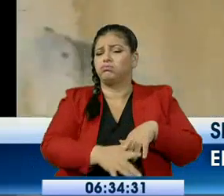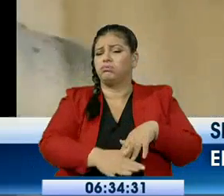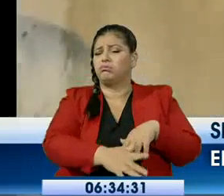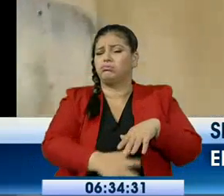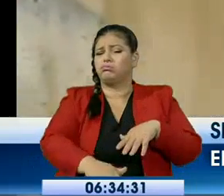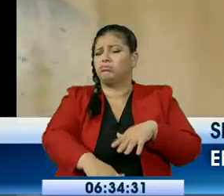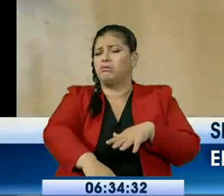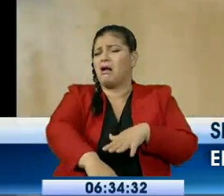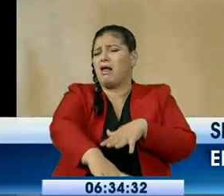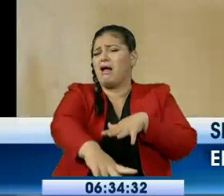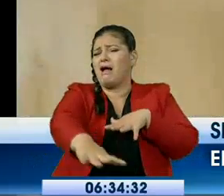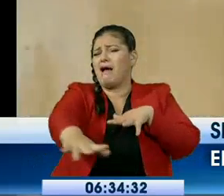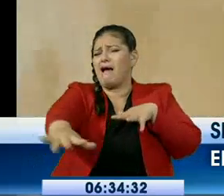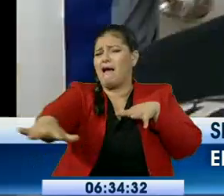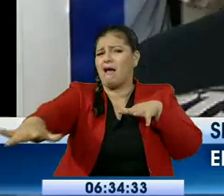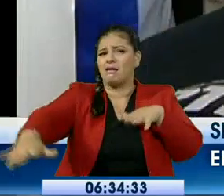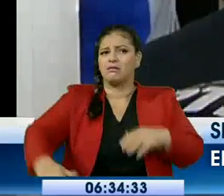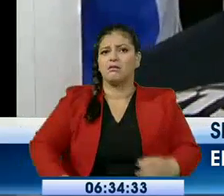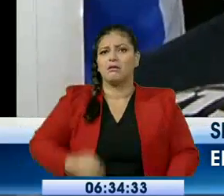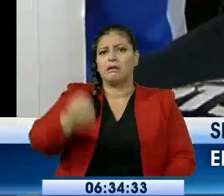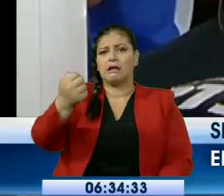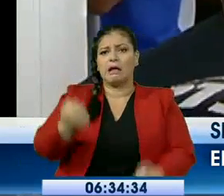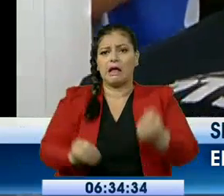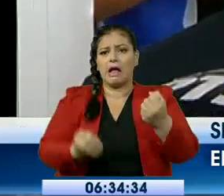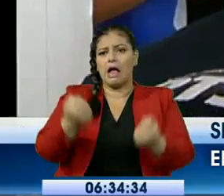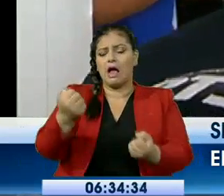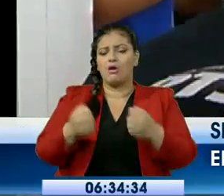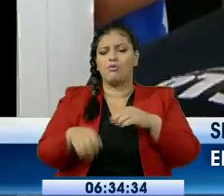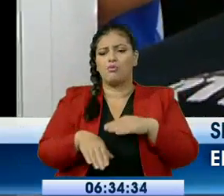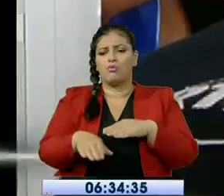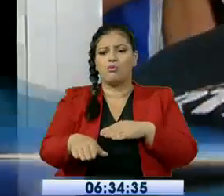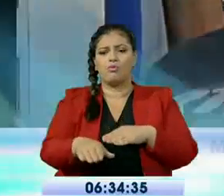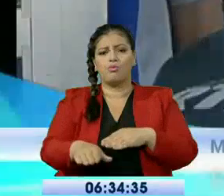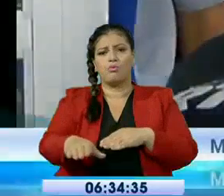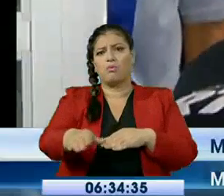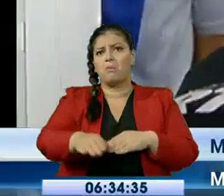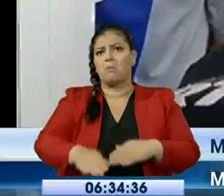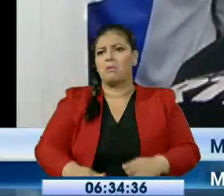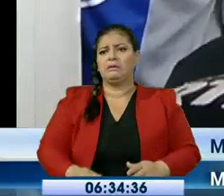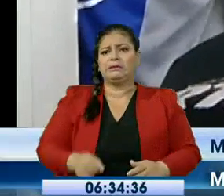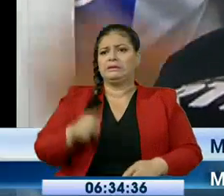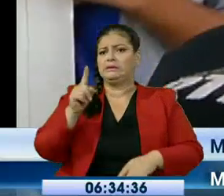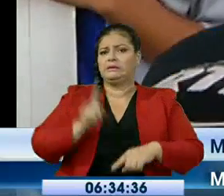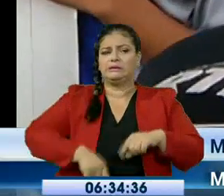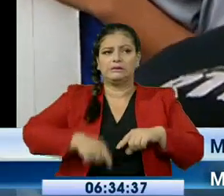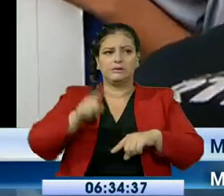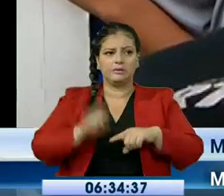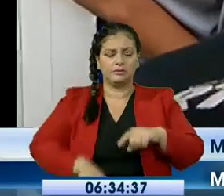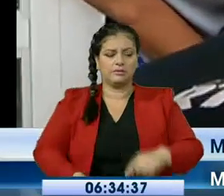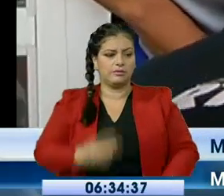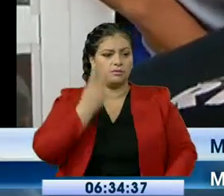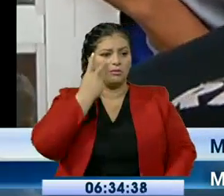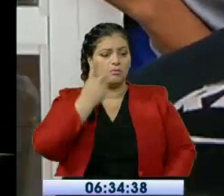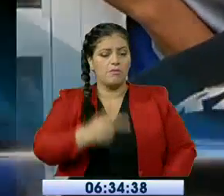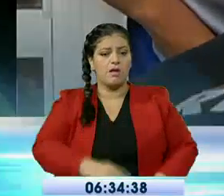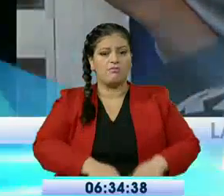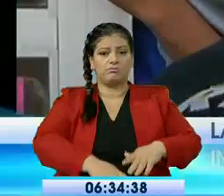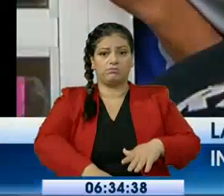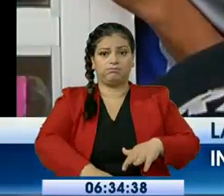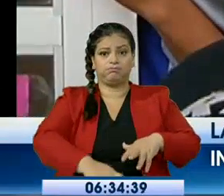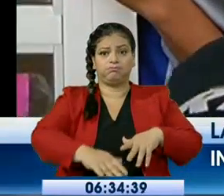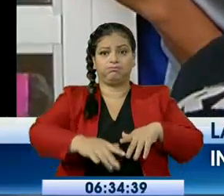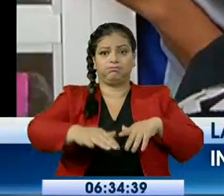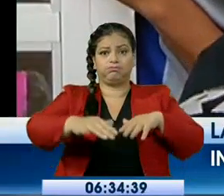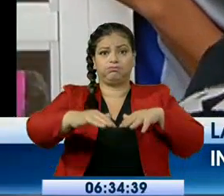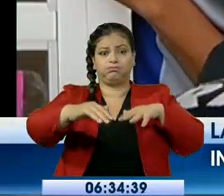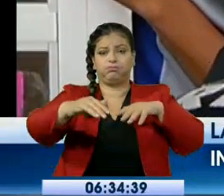carros no quieren venir por acá ya. Como usted puede caminar por el lado, ya indica todo, están todas las calles inundadas, especialmente para entrar a las casas, está